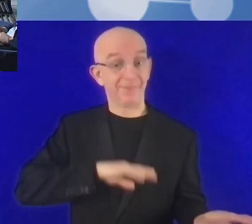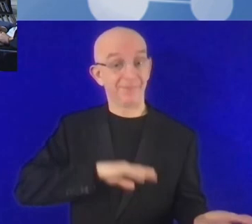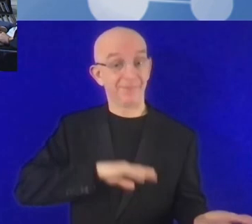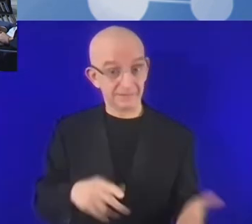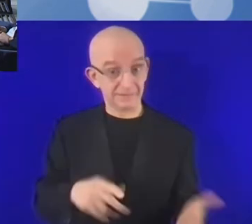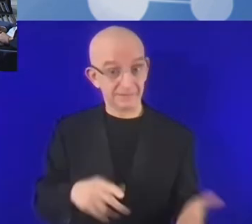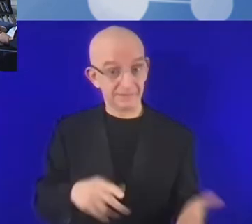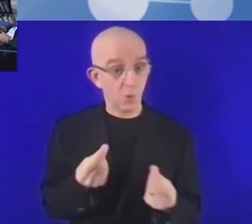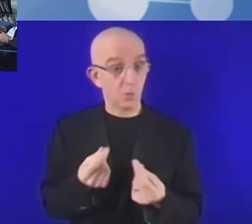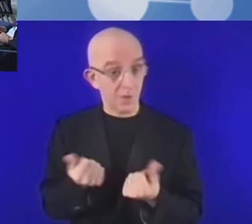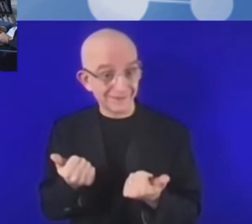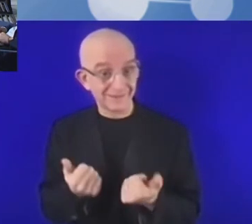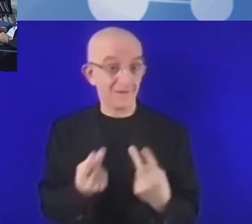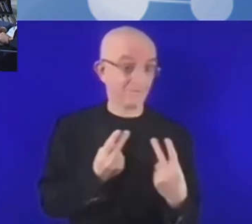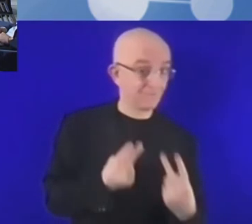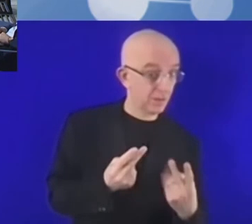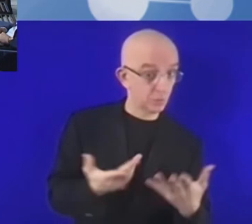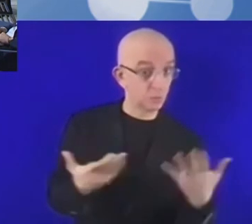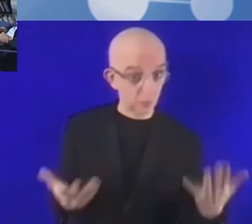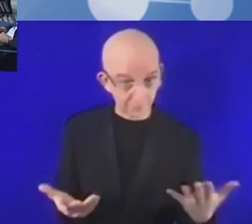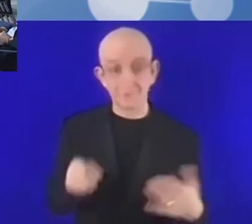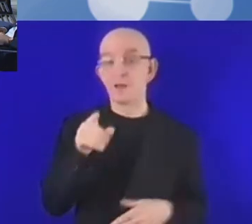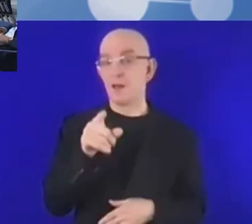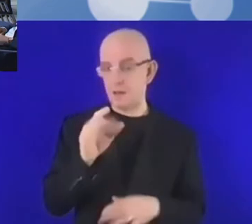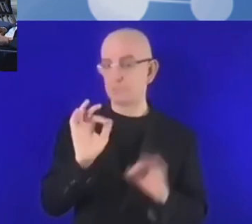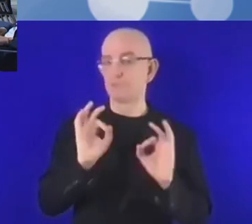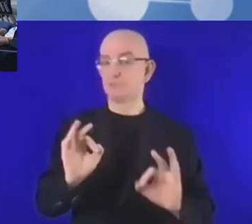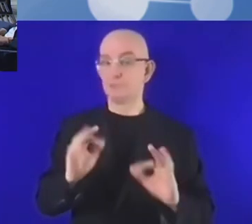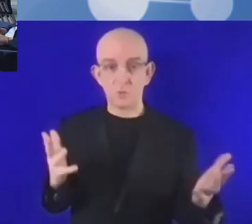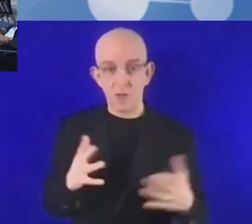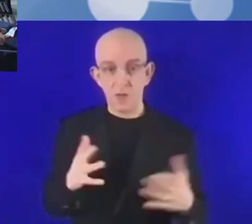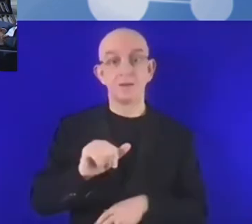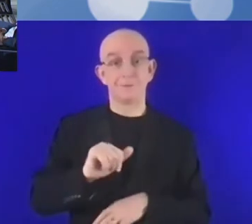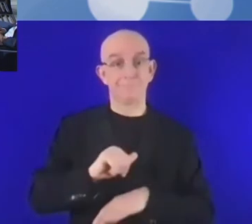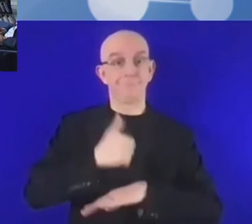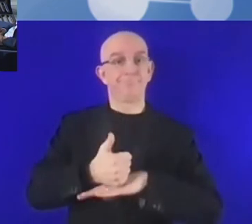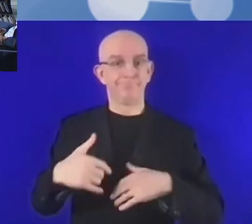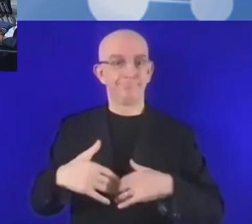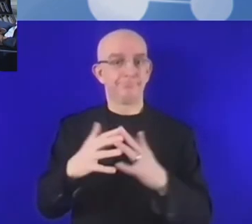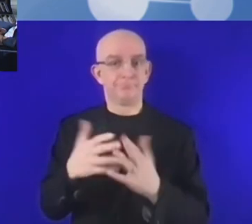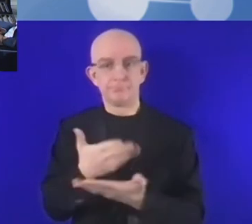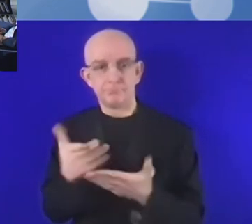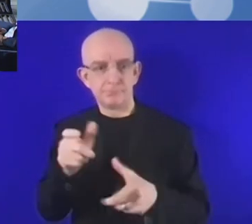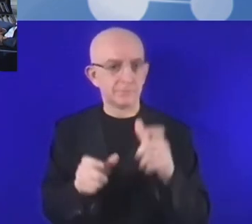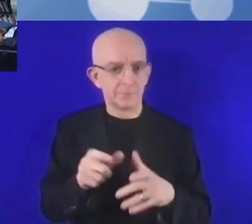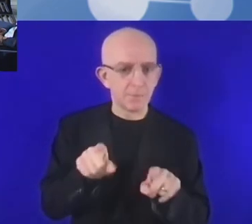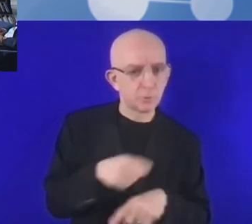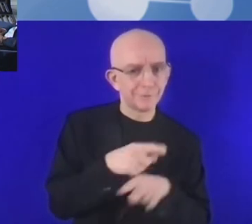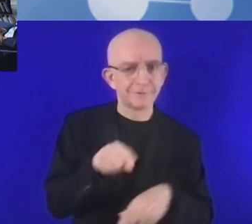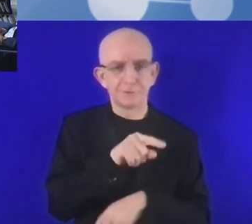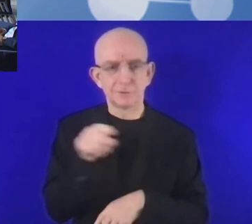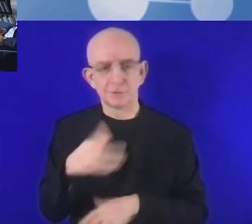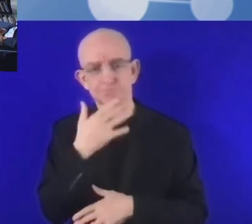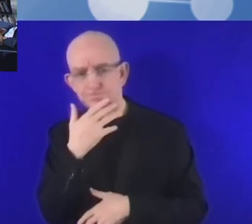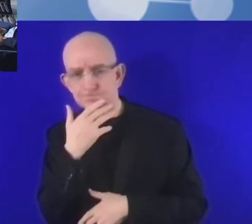Obviamente existen startups como por ejemplo nuestro startup que se preocupa por